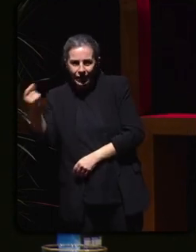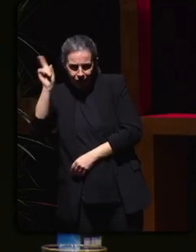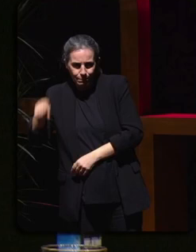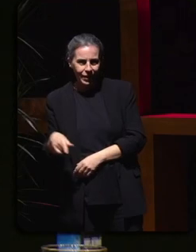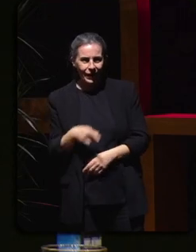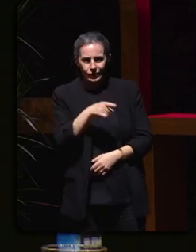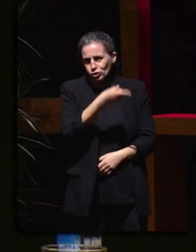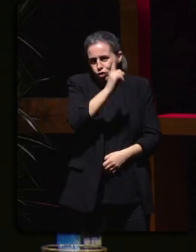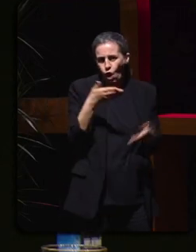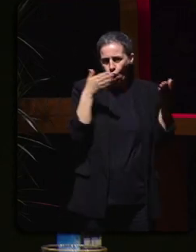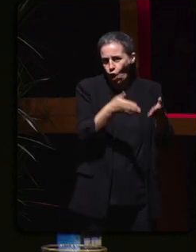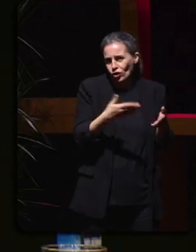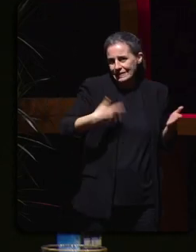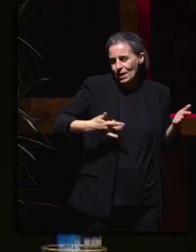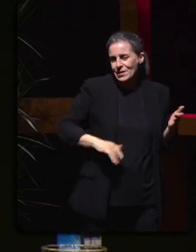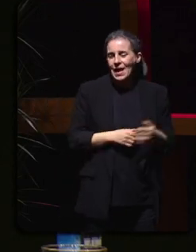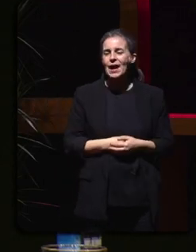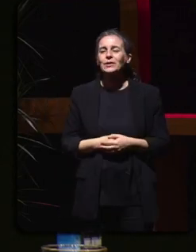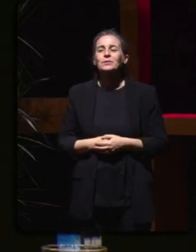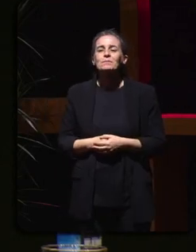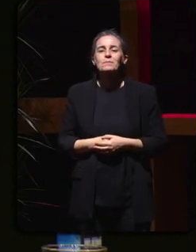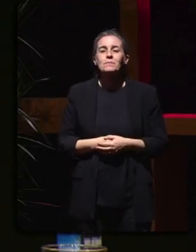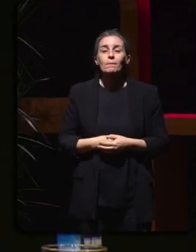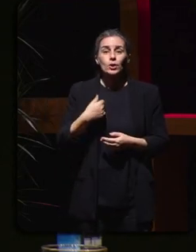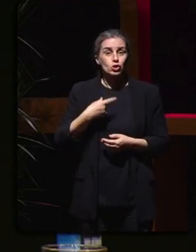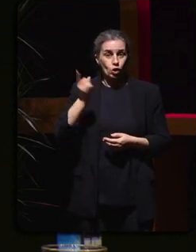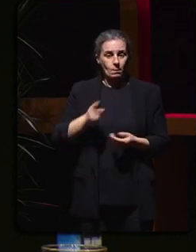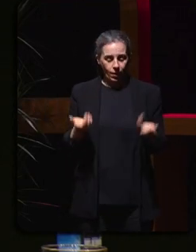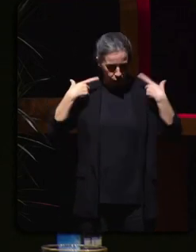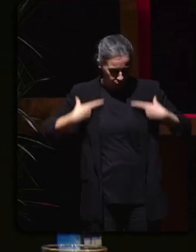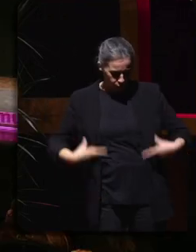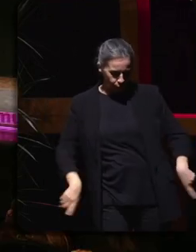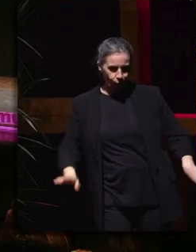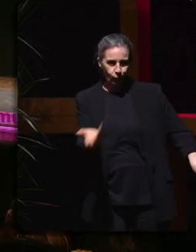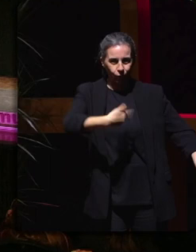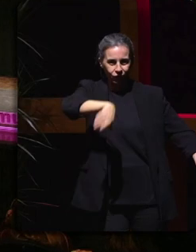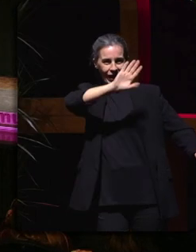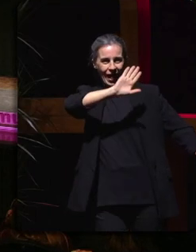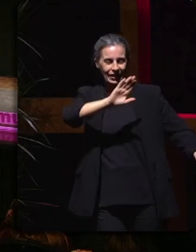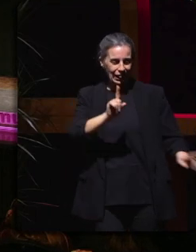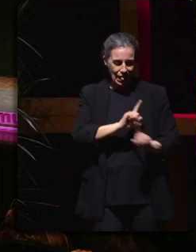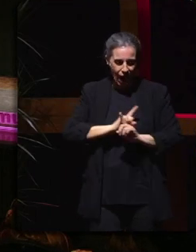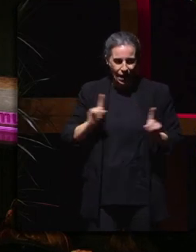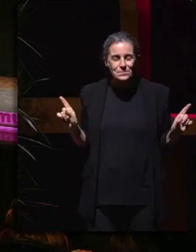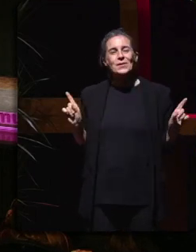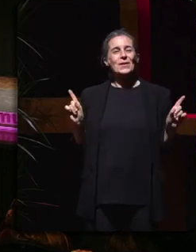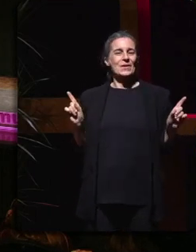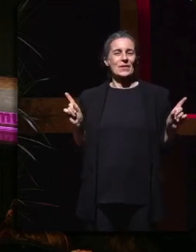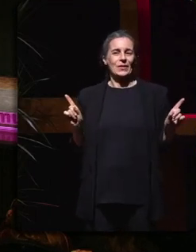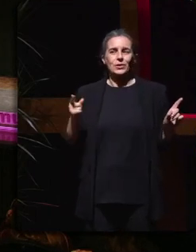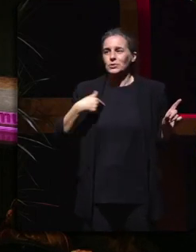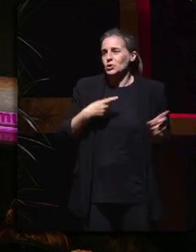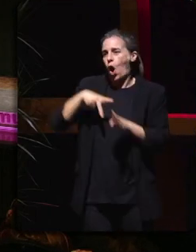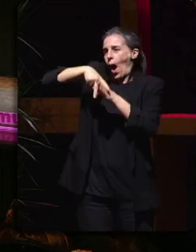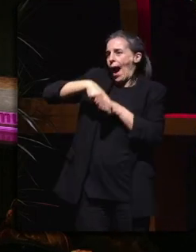es como veis tampoco me vengo bestias faraday no he venido a caballo